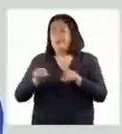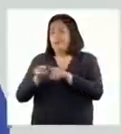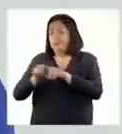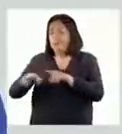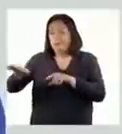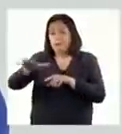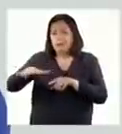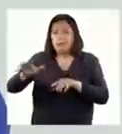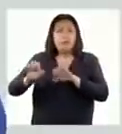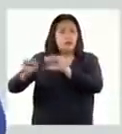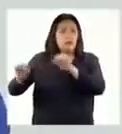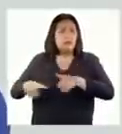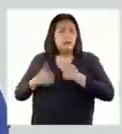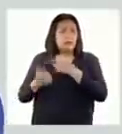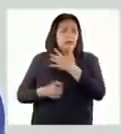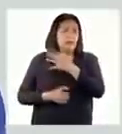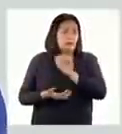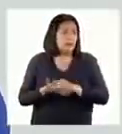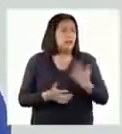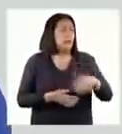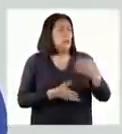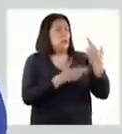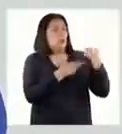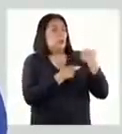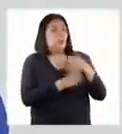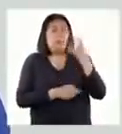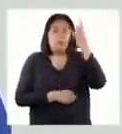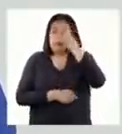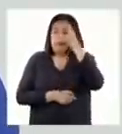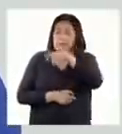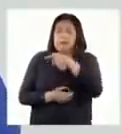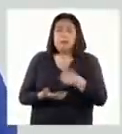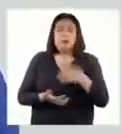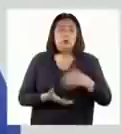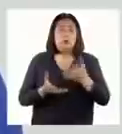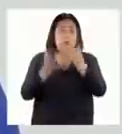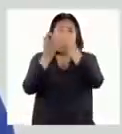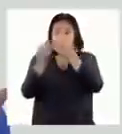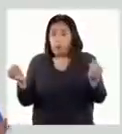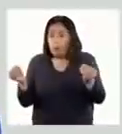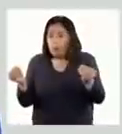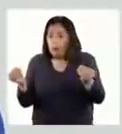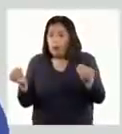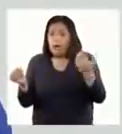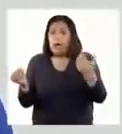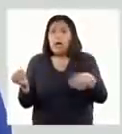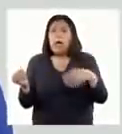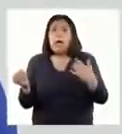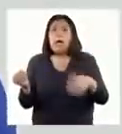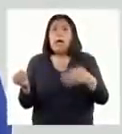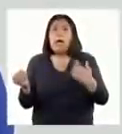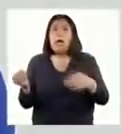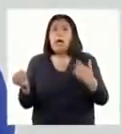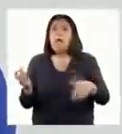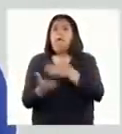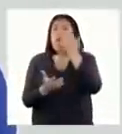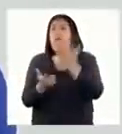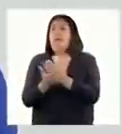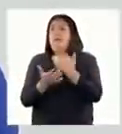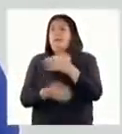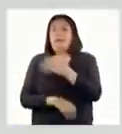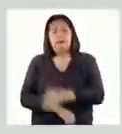ecosistemas. Cumplen un rol fundamental y por ello su desaparición causaría graves